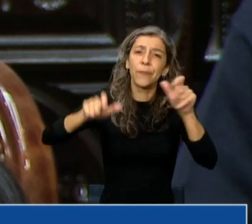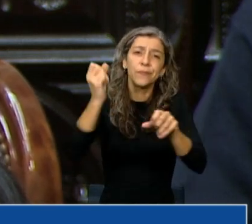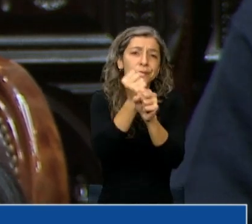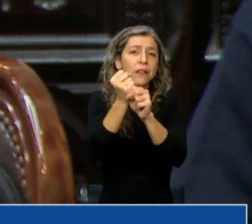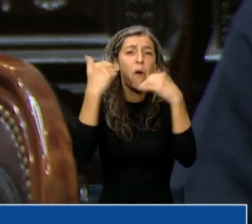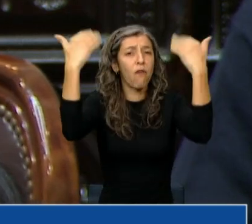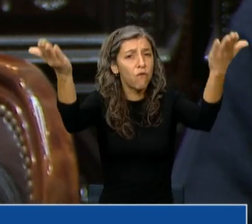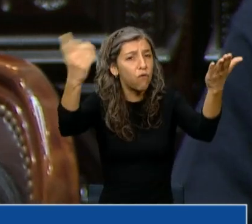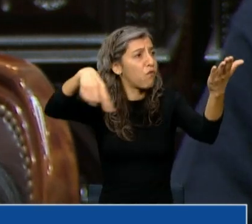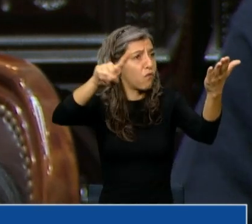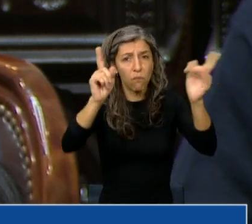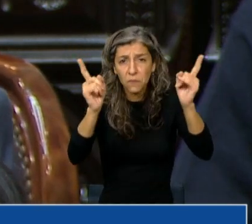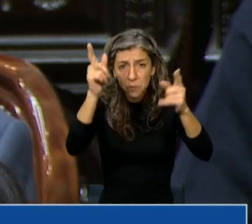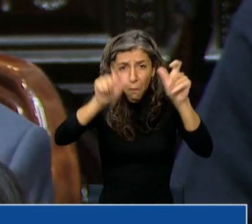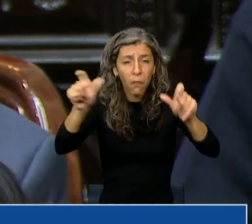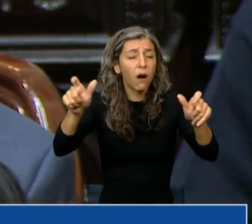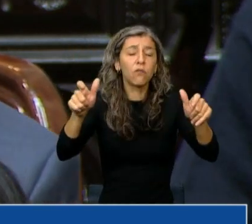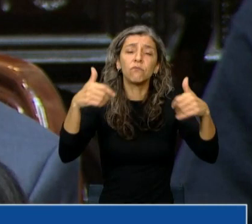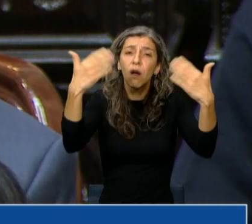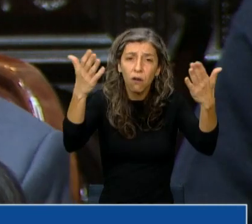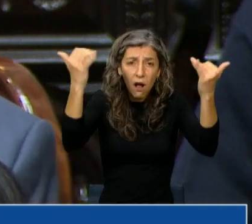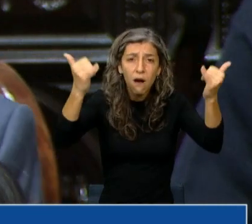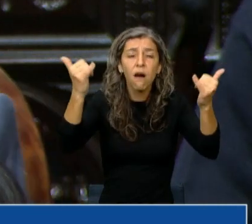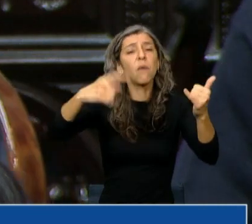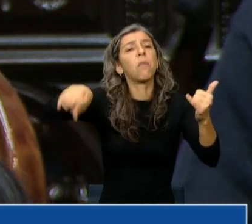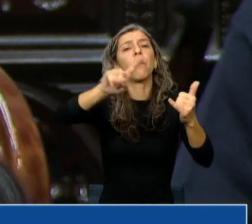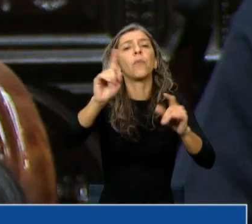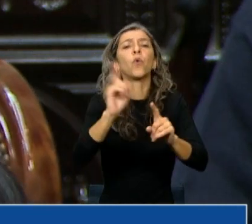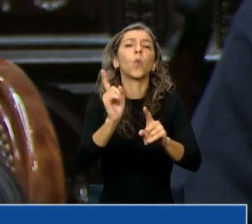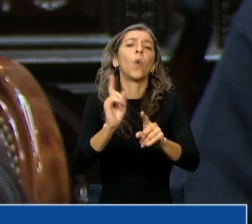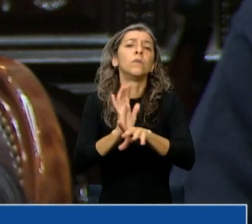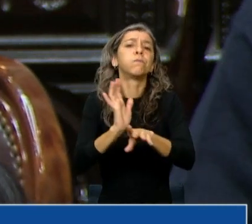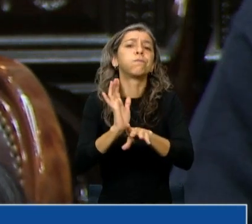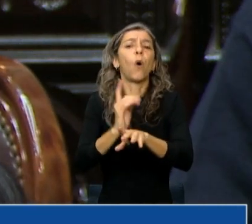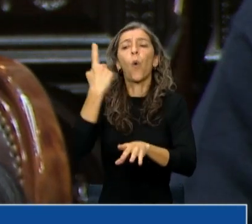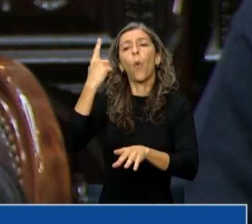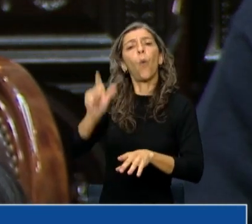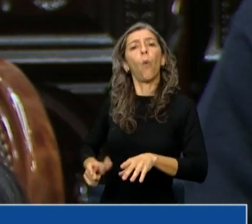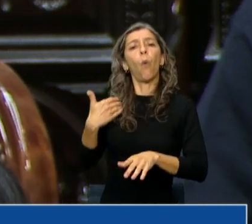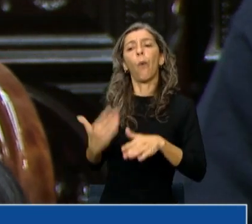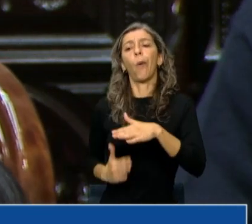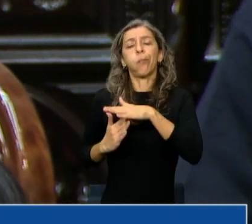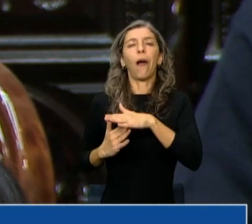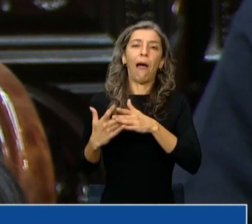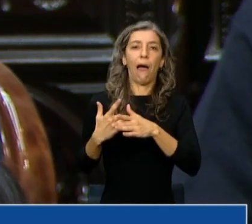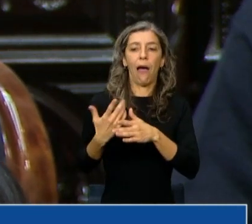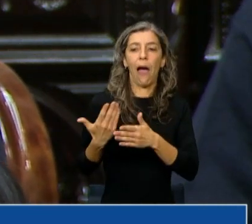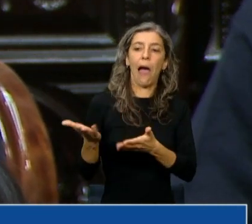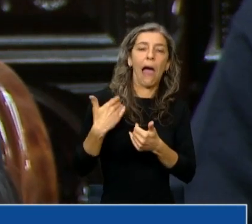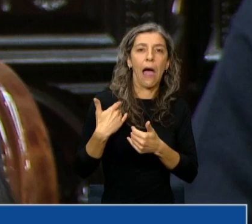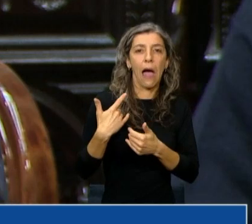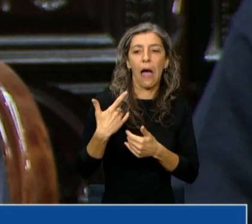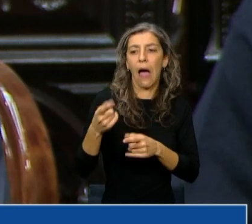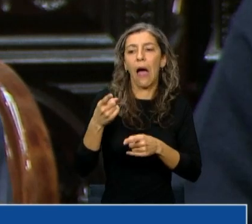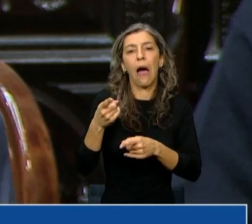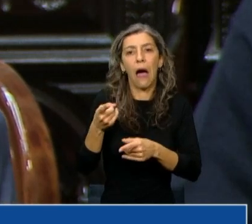están afuera, que no son conducidos como si fueran entes alienados que no